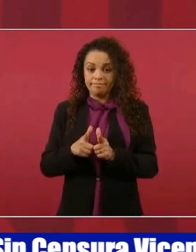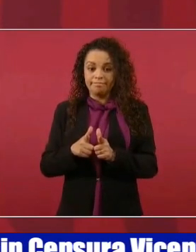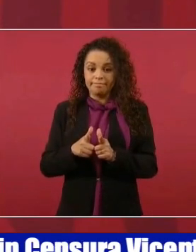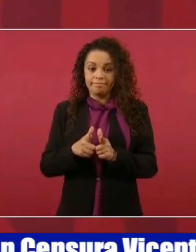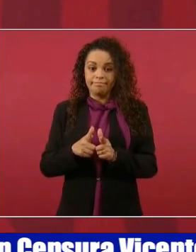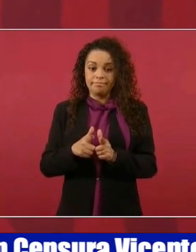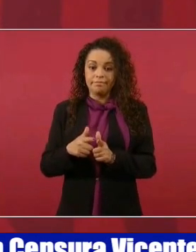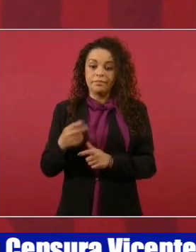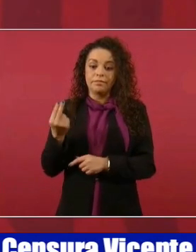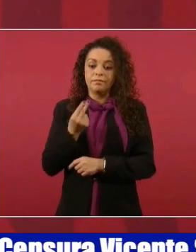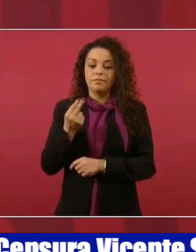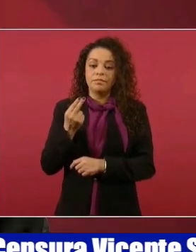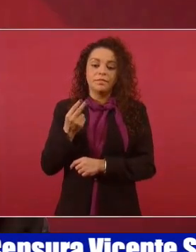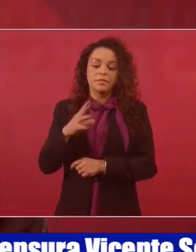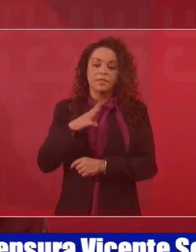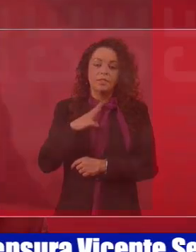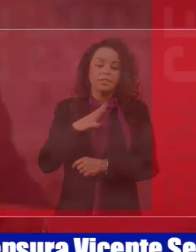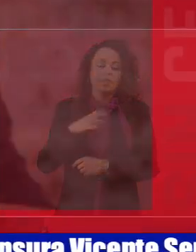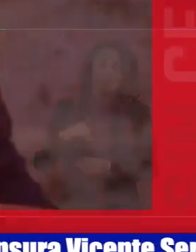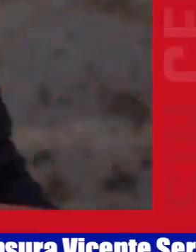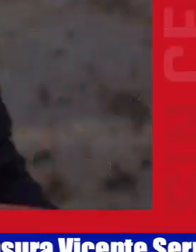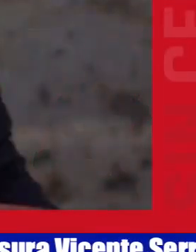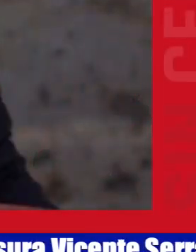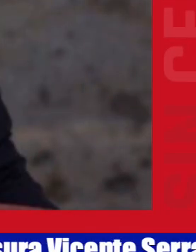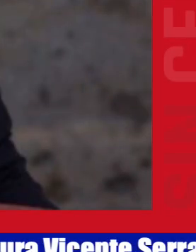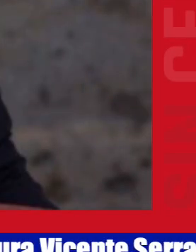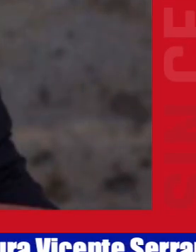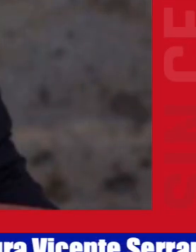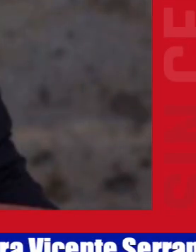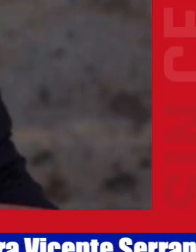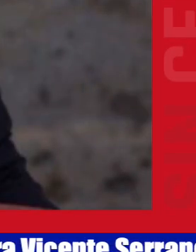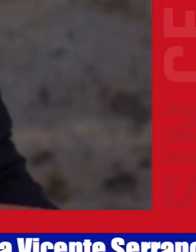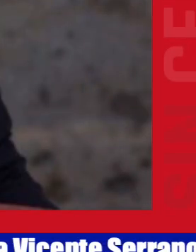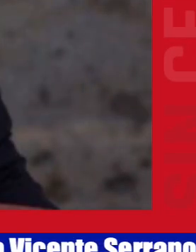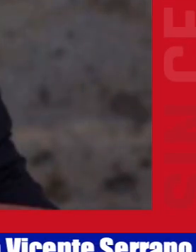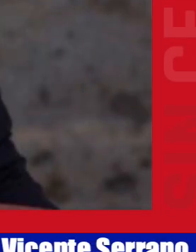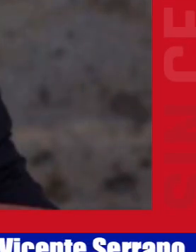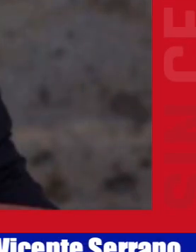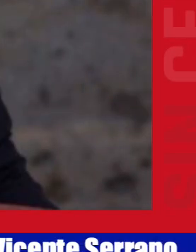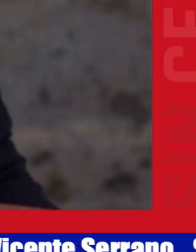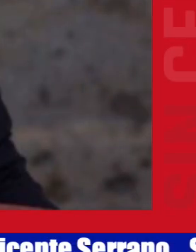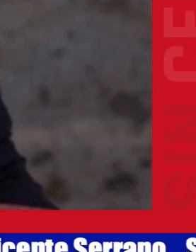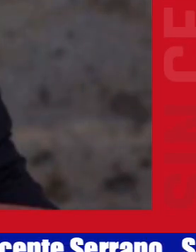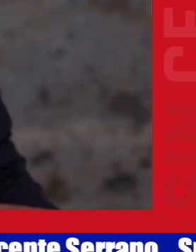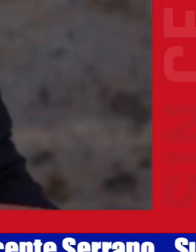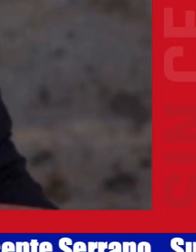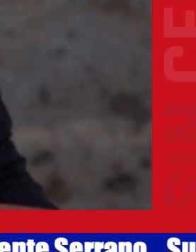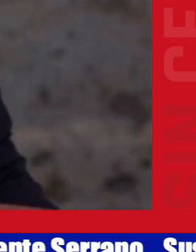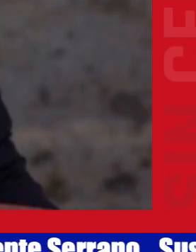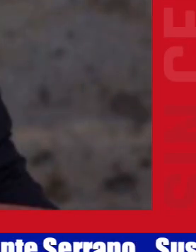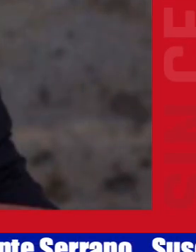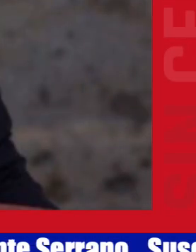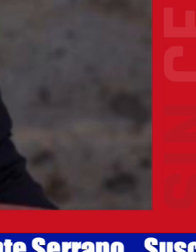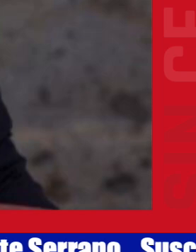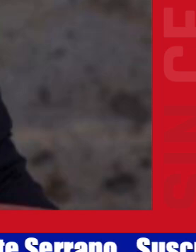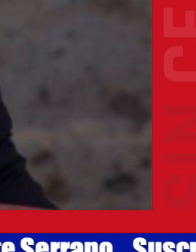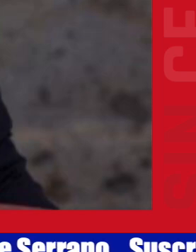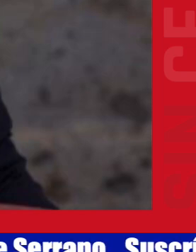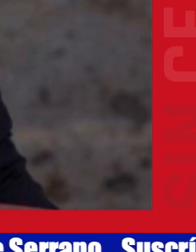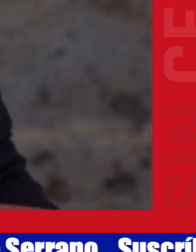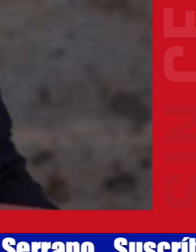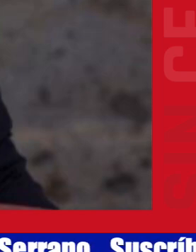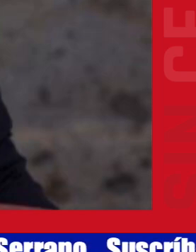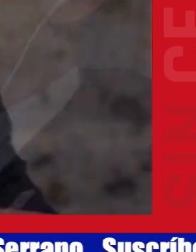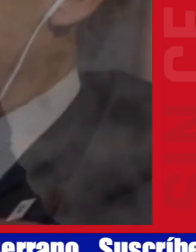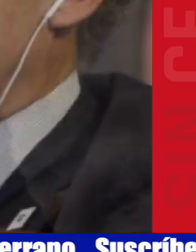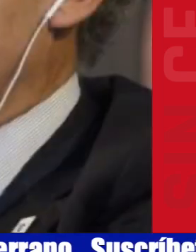rectitud o con imparcialidad, porque se le daba en esa administración protección a la delincuencia convencional y a los delincuentes de cuello